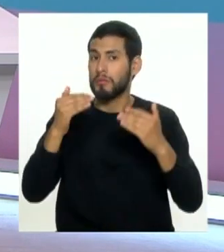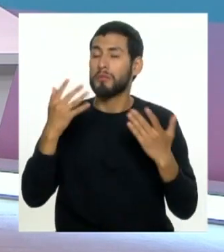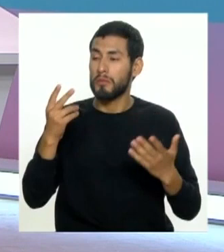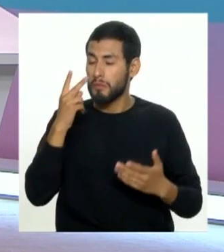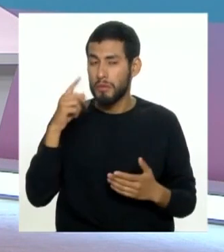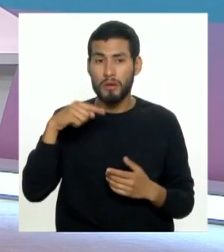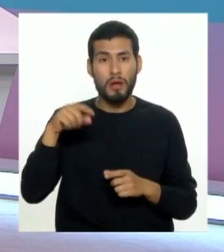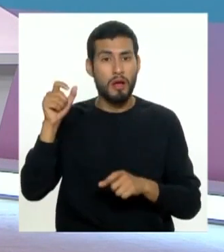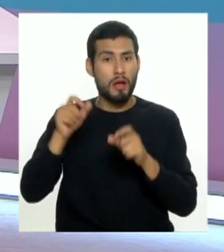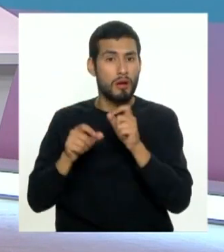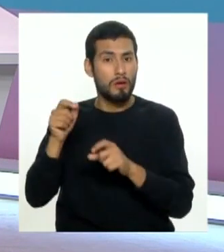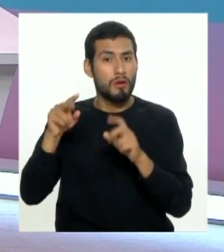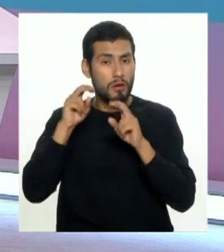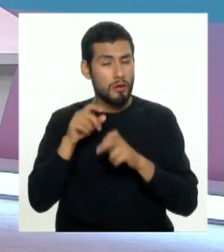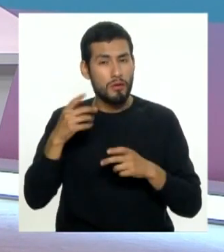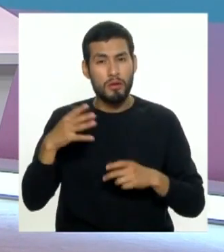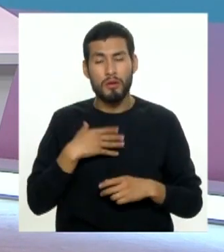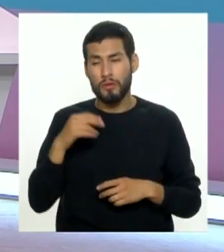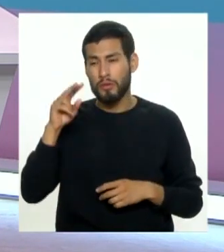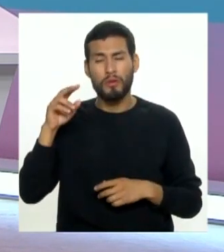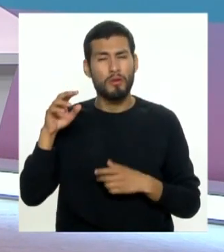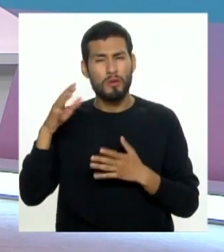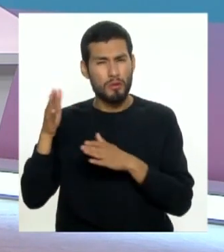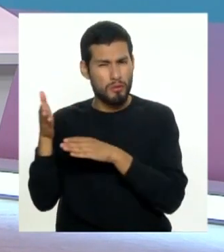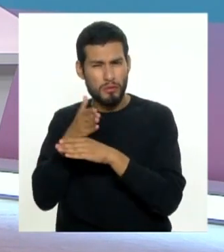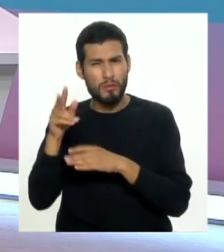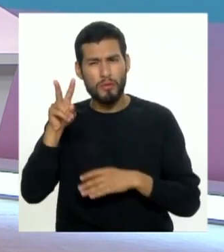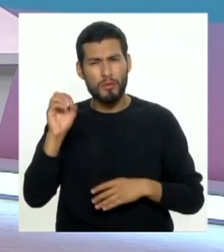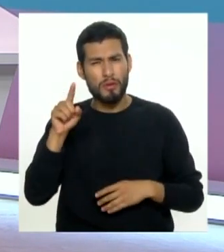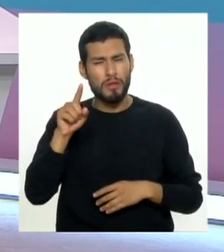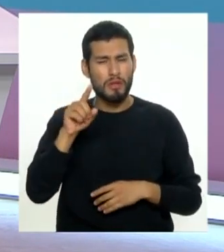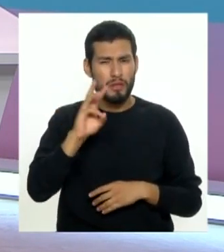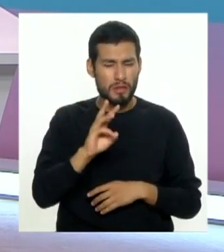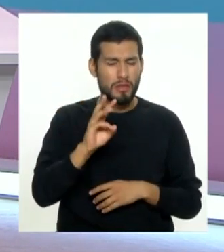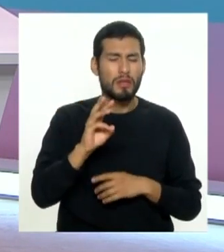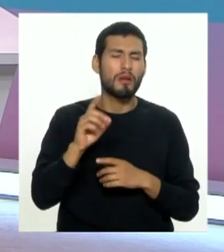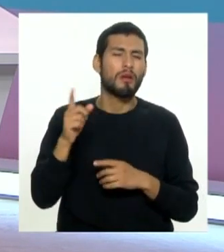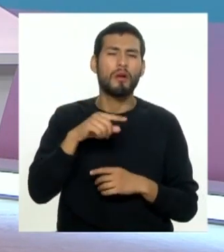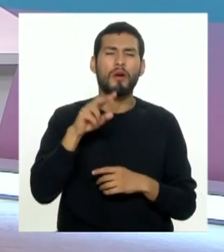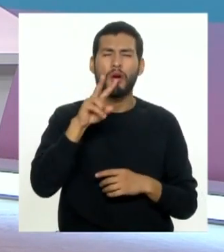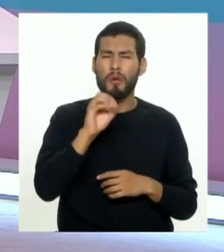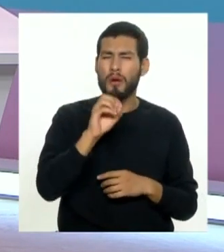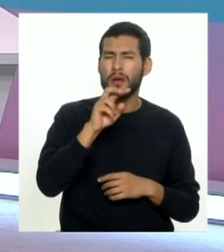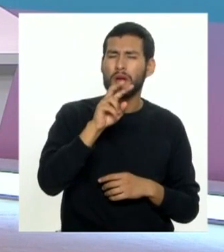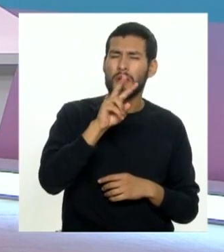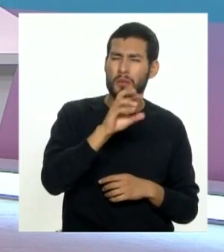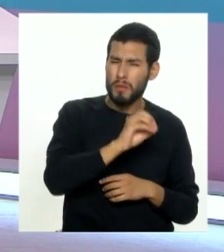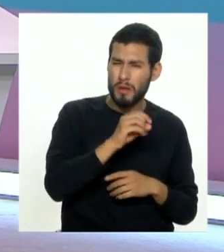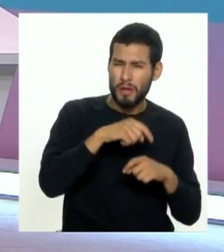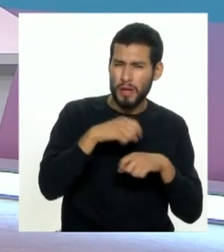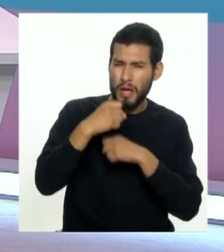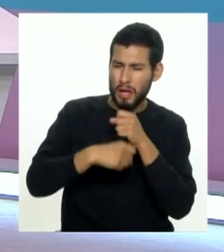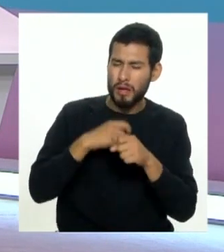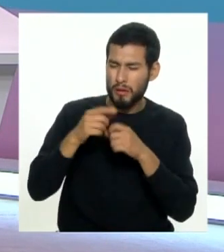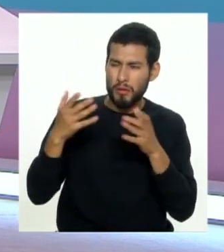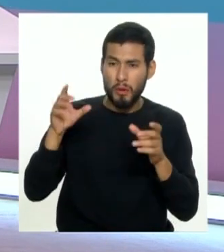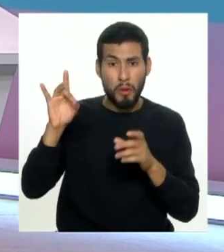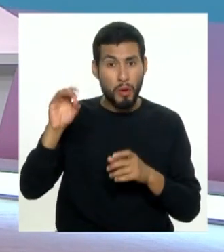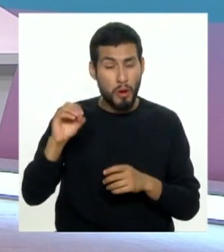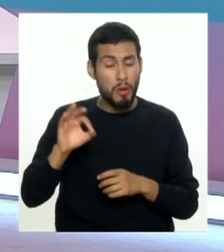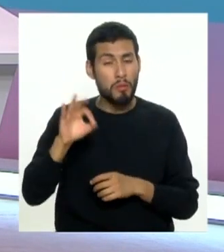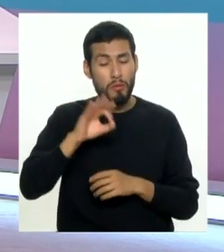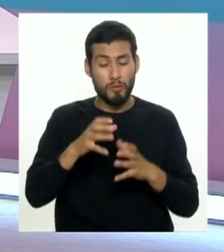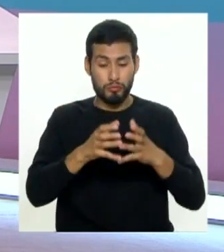en estudios que se han hecho entre el 2016 y el 2020 que hasta el 80%, 70% de las personas adultas responden muy